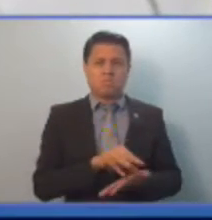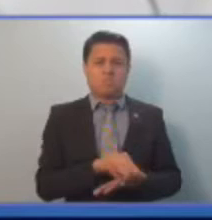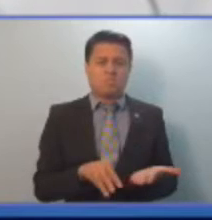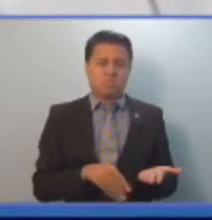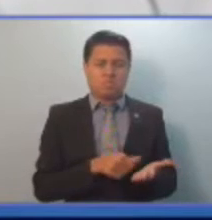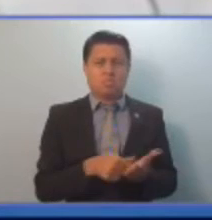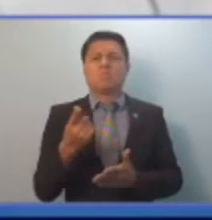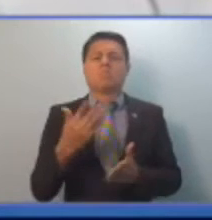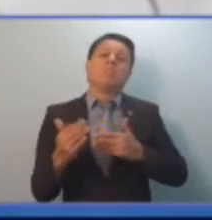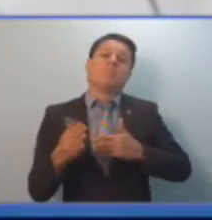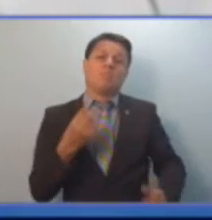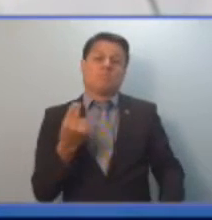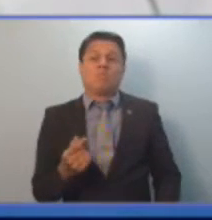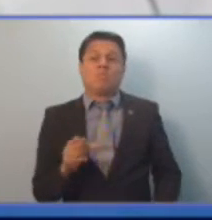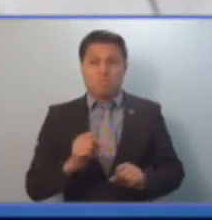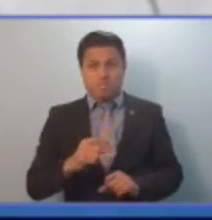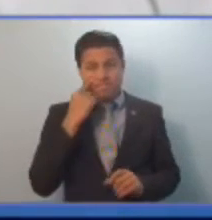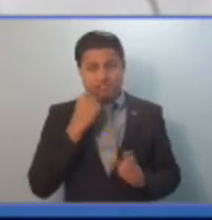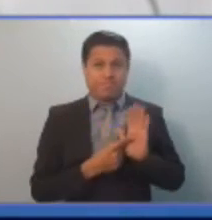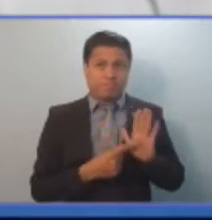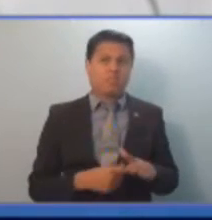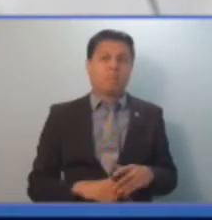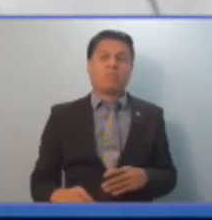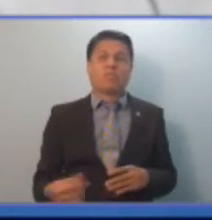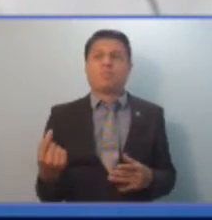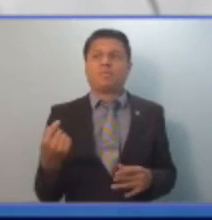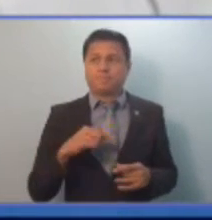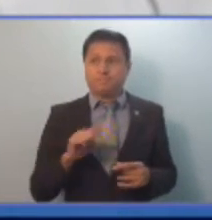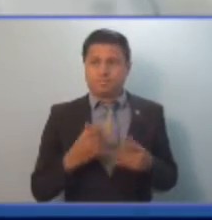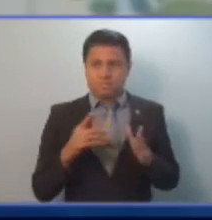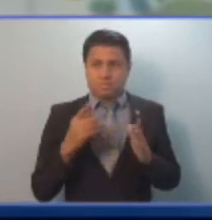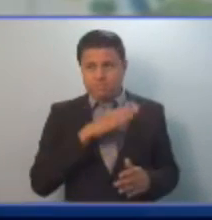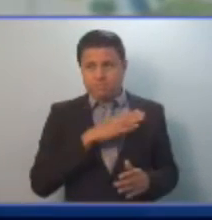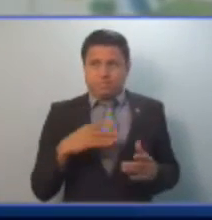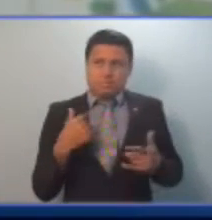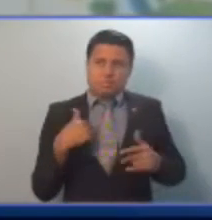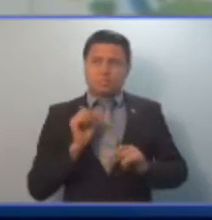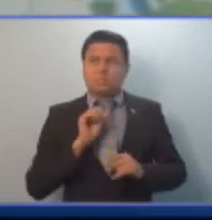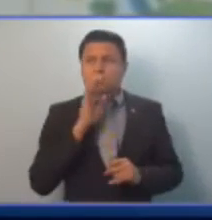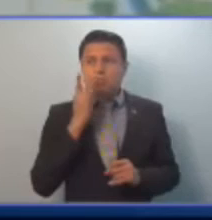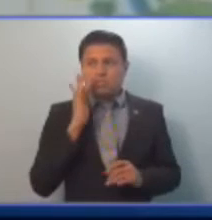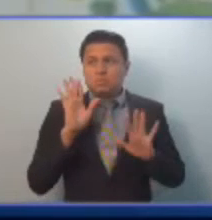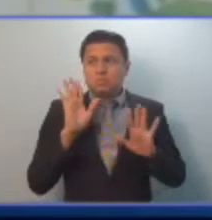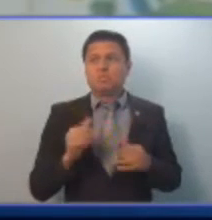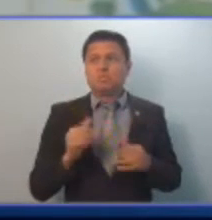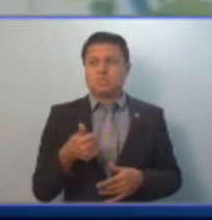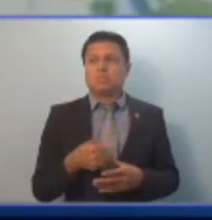fácil poderme probar que había sido concejal. Y dije yo, bueno,